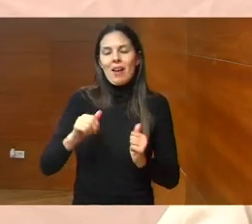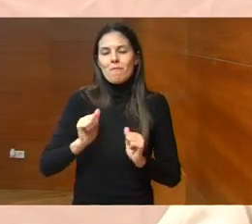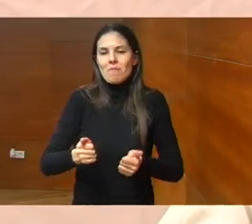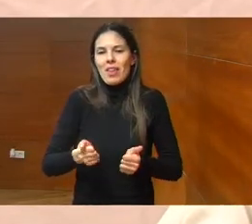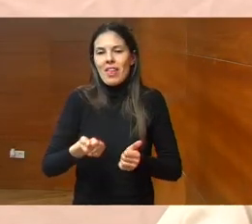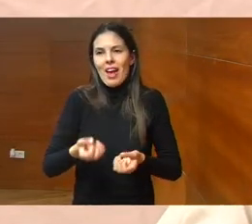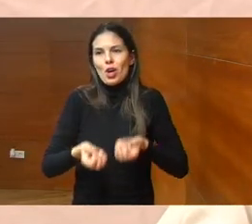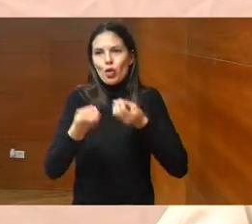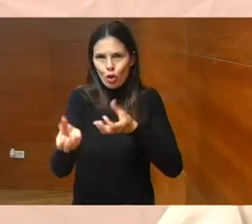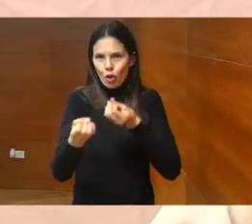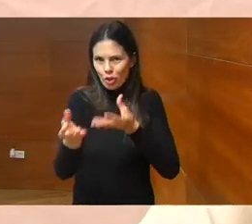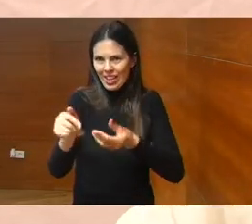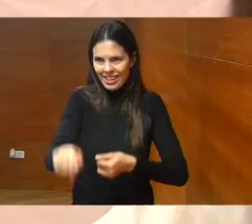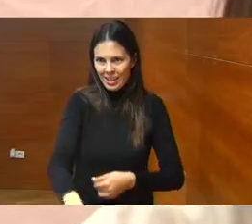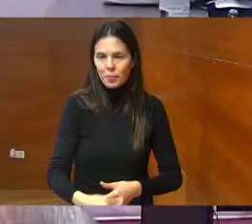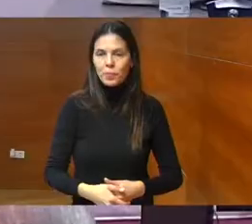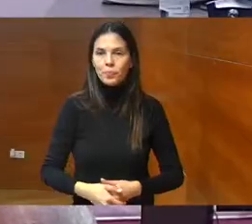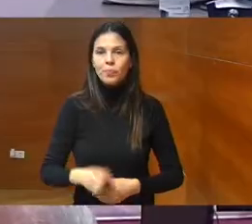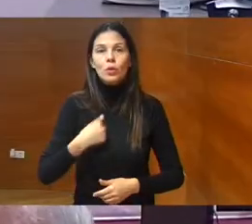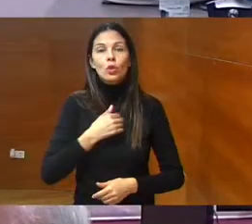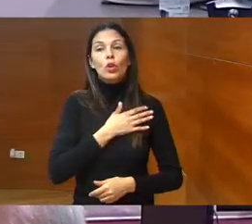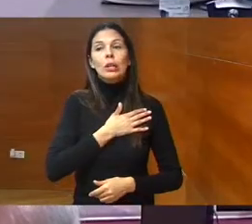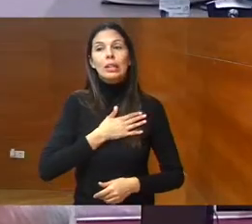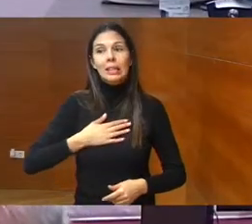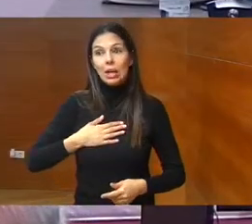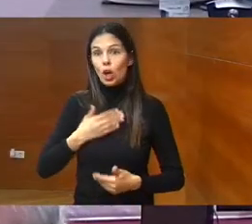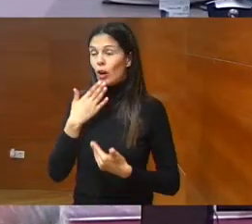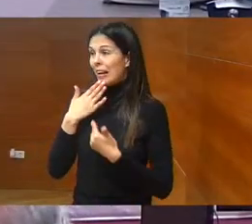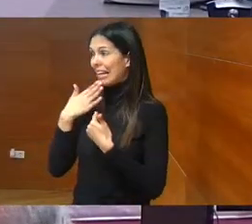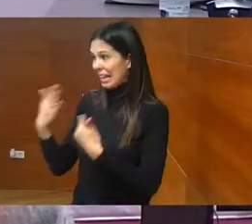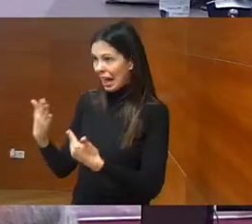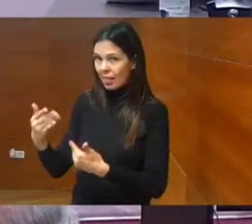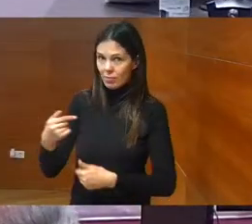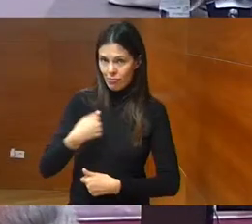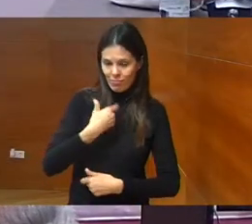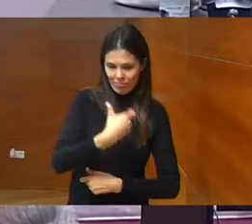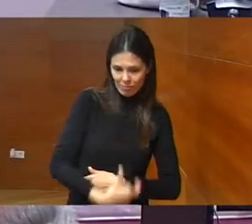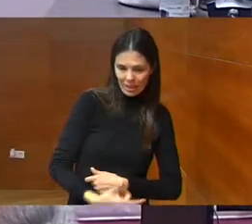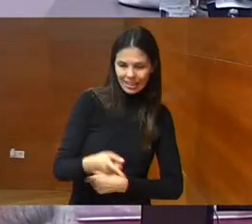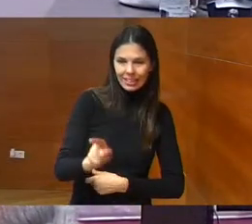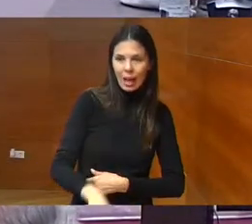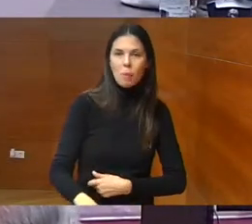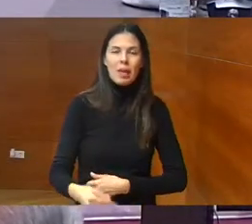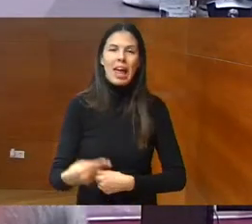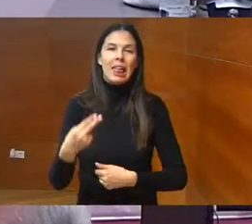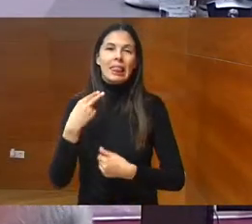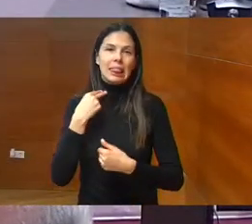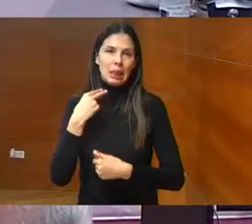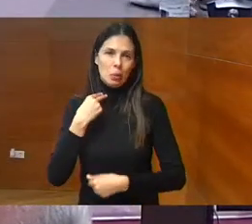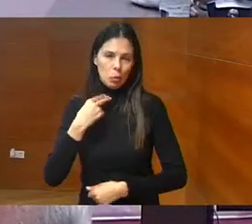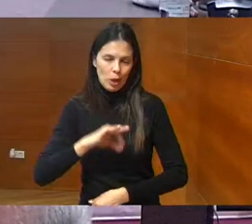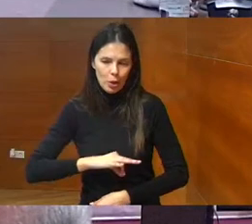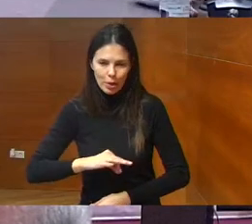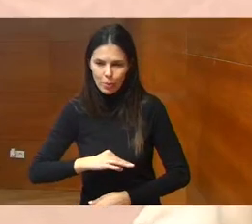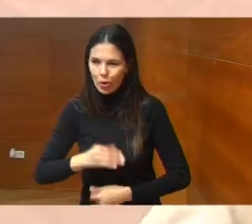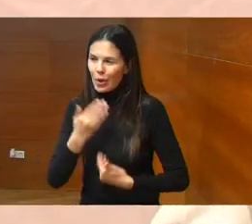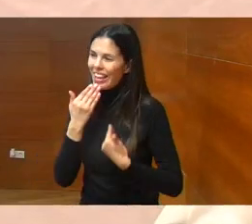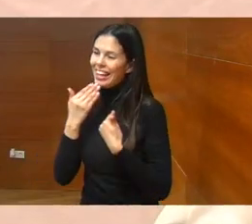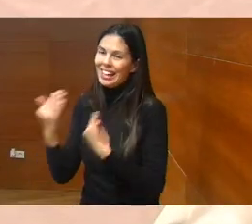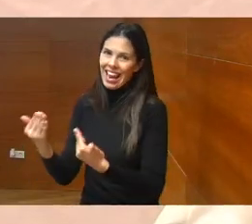aquí quiero por tanto agradecerte no me uno me no me da deputación Está